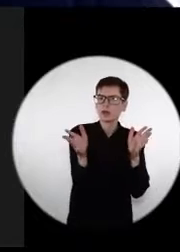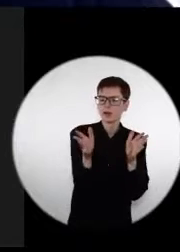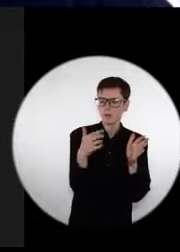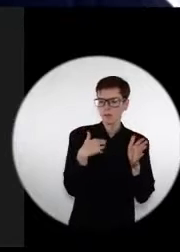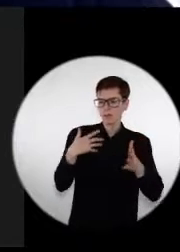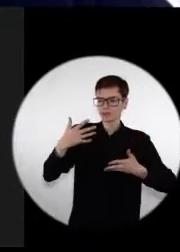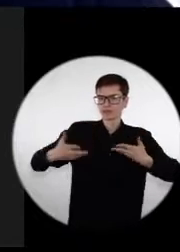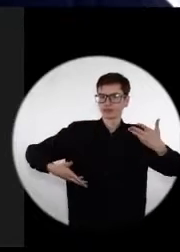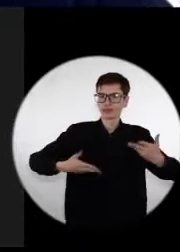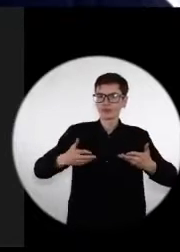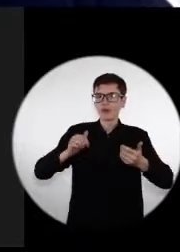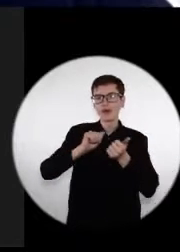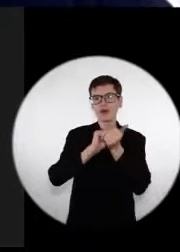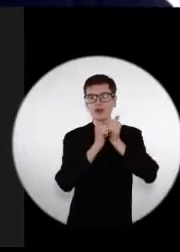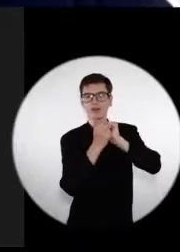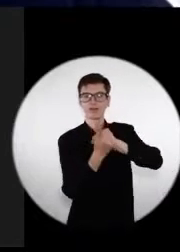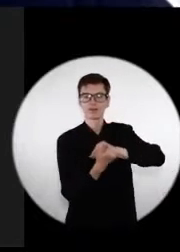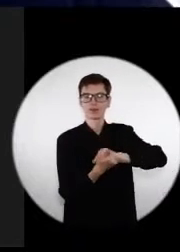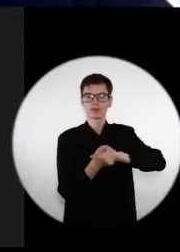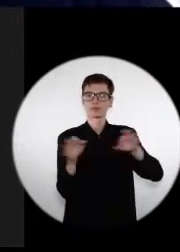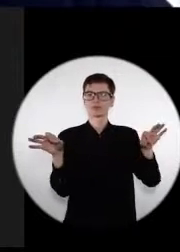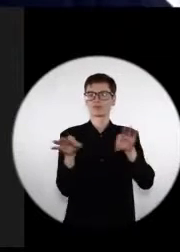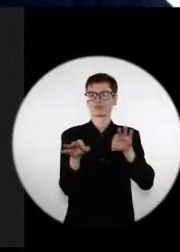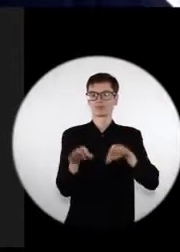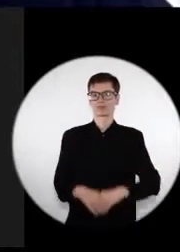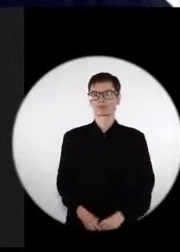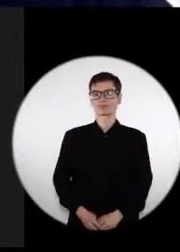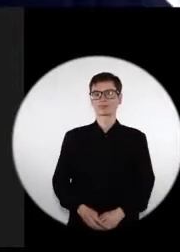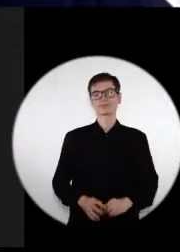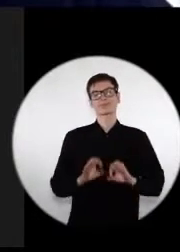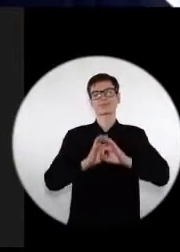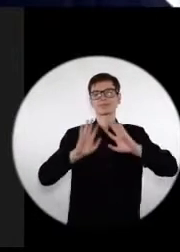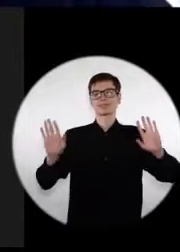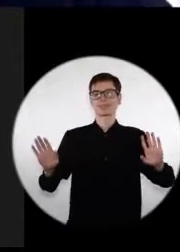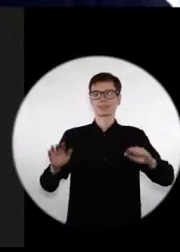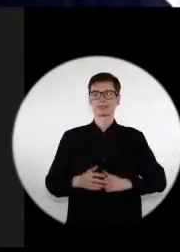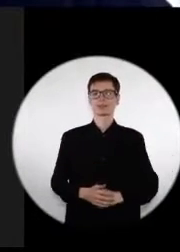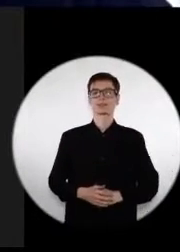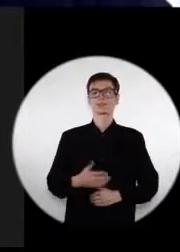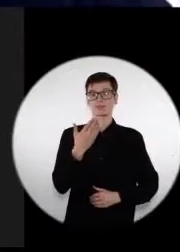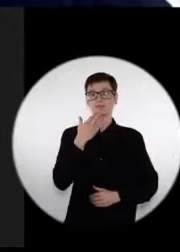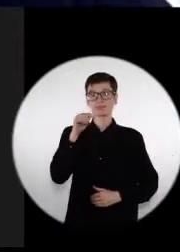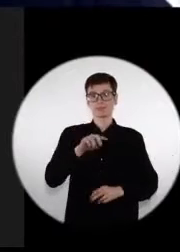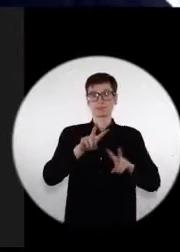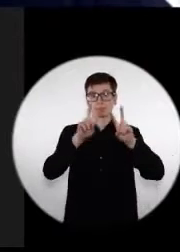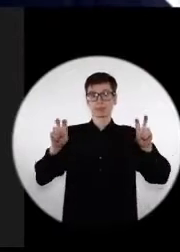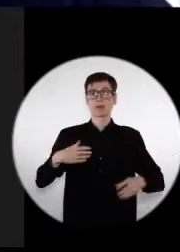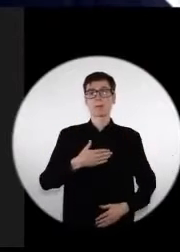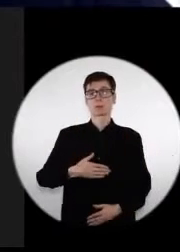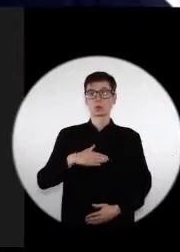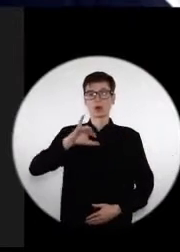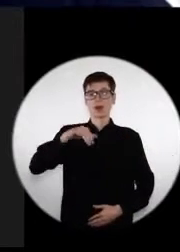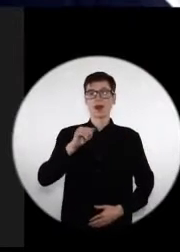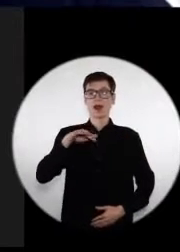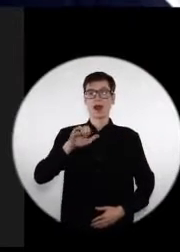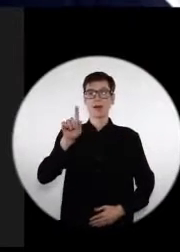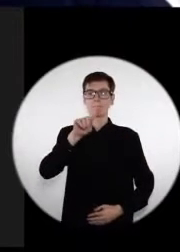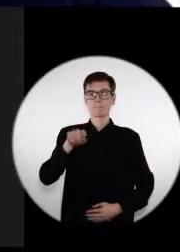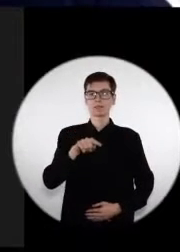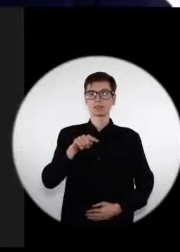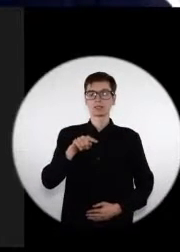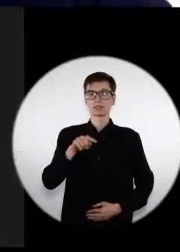veces que son como icónicas y me permiten dibujar y ahí yo puedo amplificar estas en y convertirla en esta danza